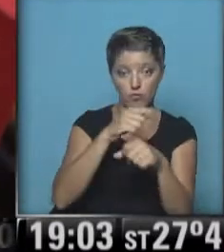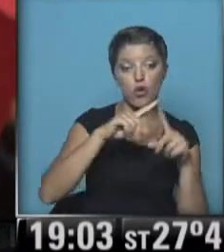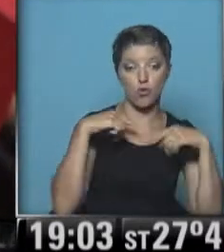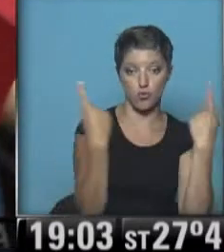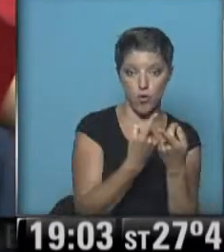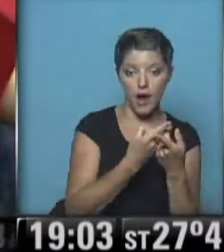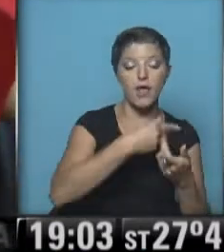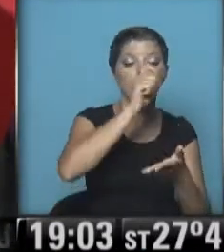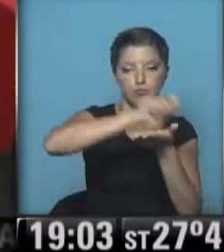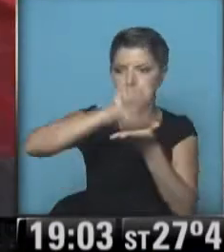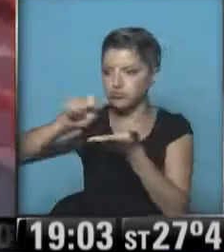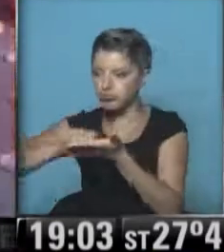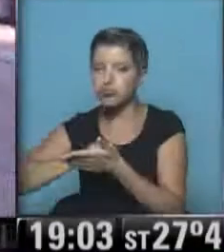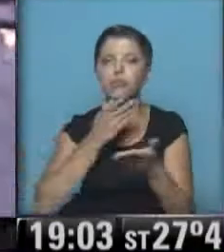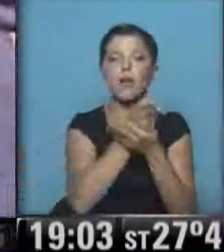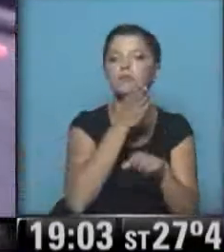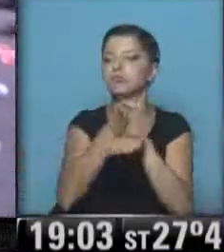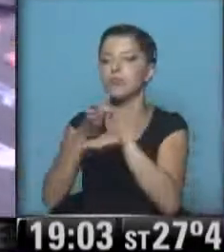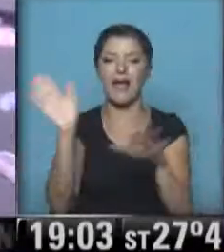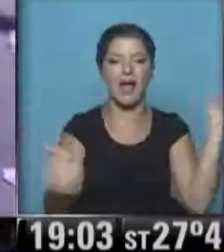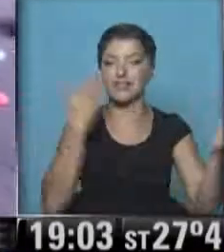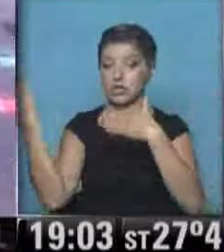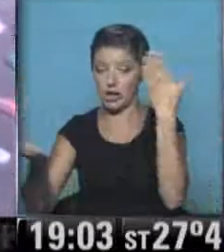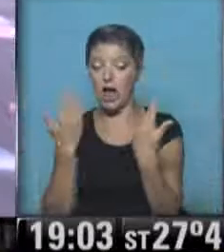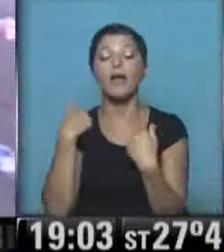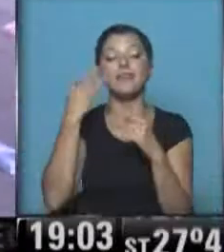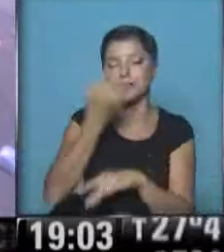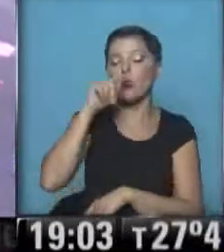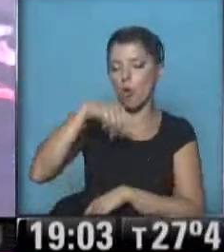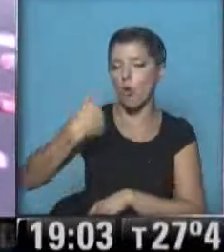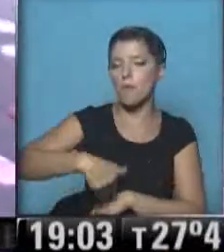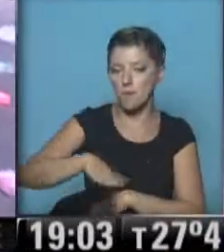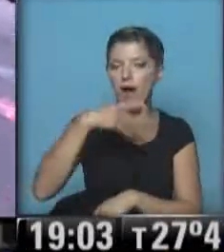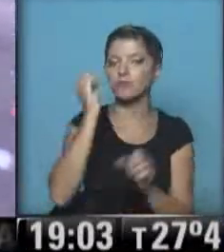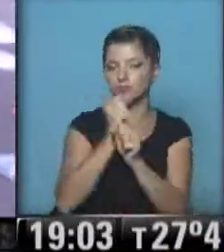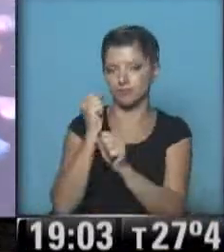diferentes órdenes de allanamiento, y seguramente en el transcurso del día de hoy va a haber mucho más detenido.